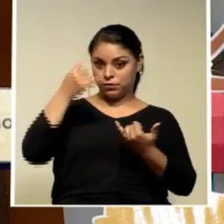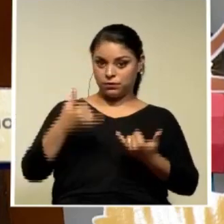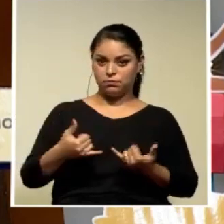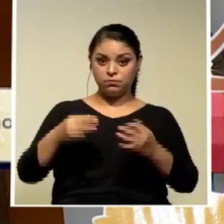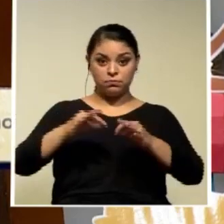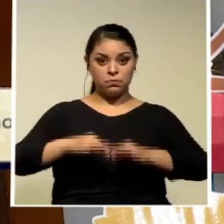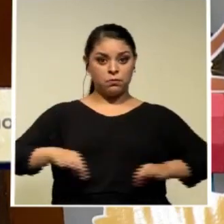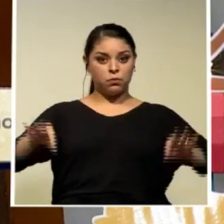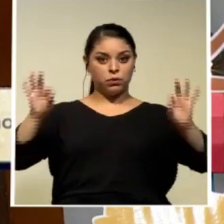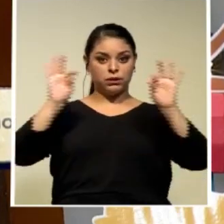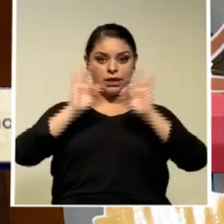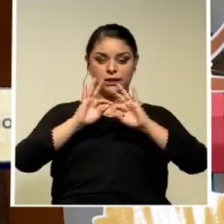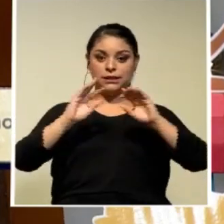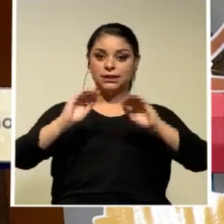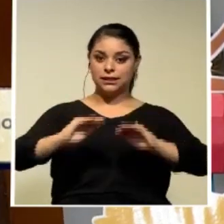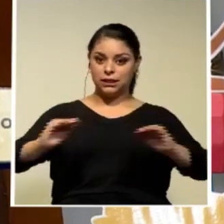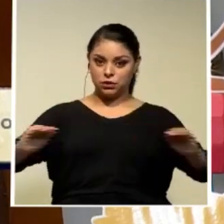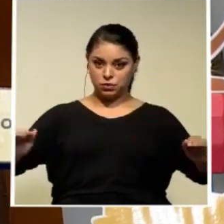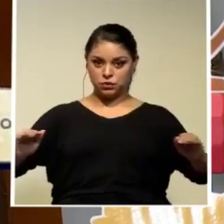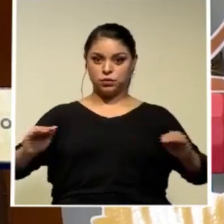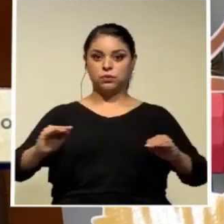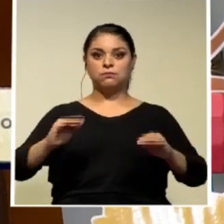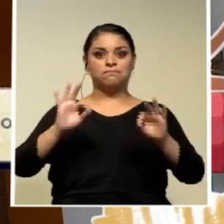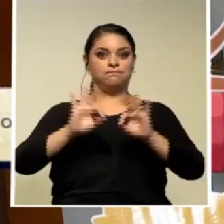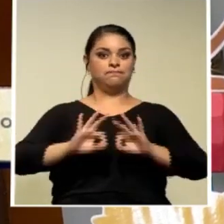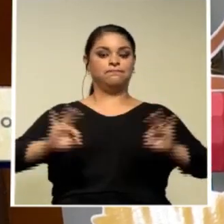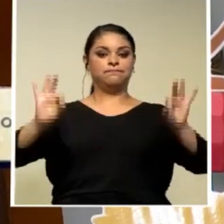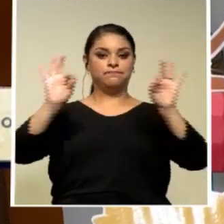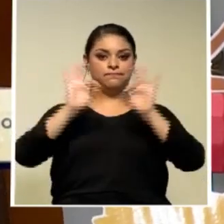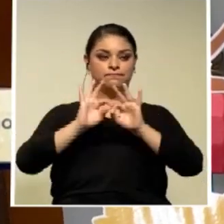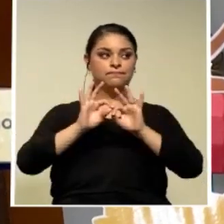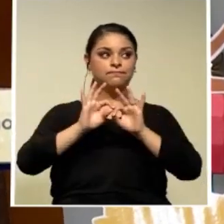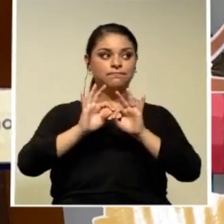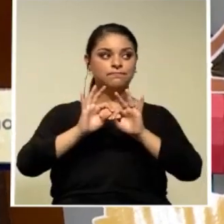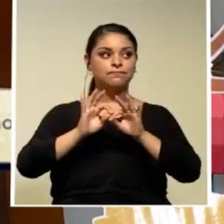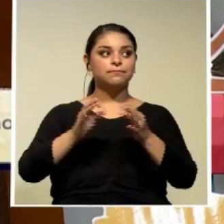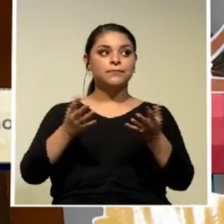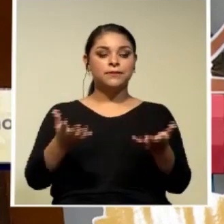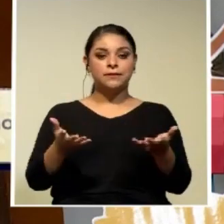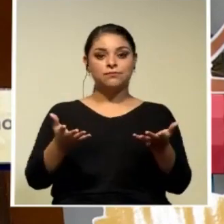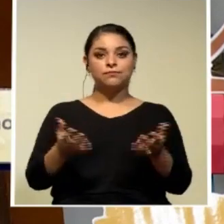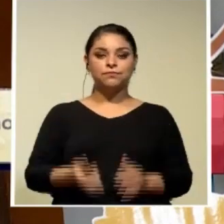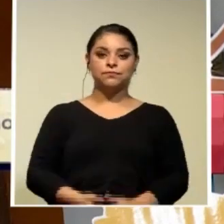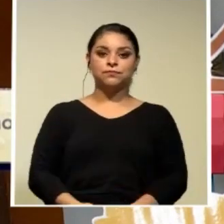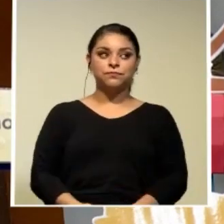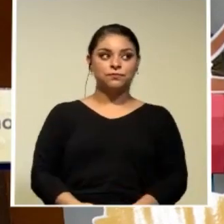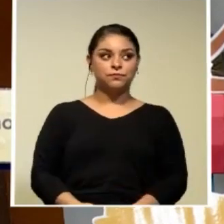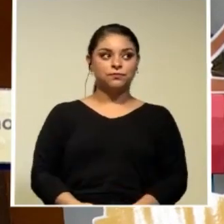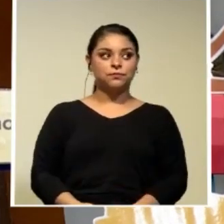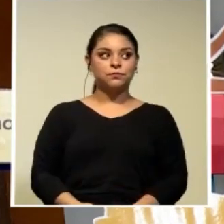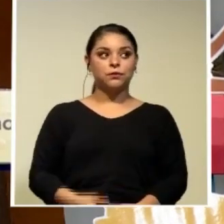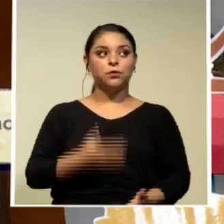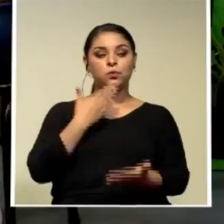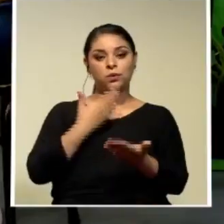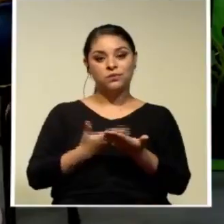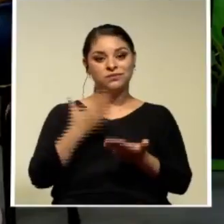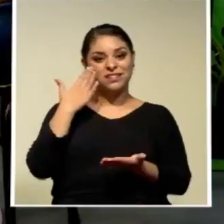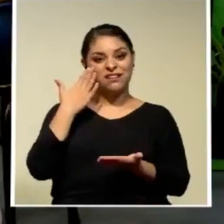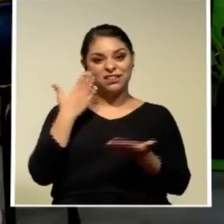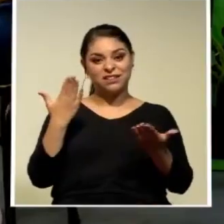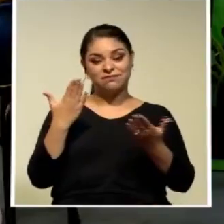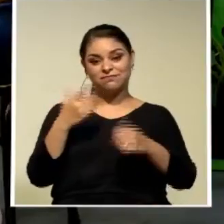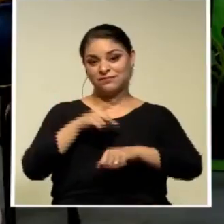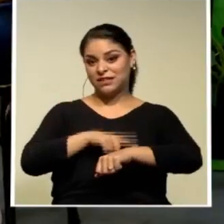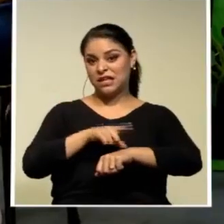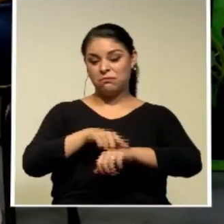¿verdad? Para los niños y las niñas, súper importante. Ay, niña Gwen, pero... ya nos ¿sabes vamos? ¿Qué? Ya